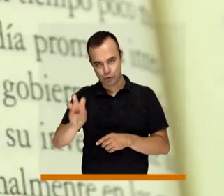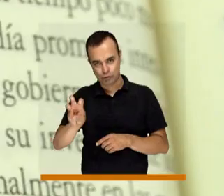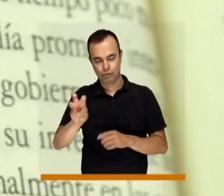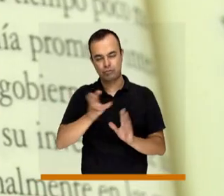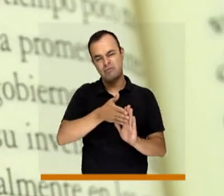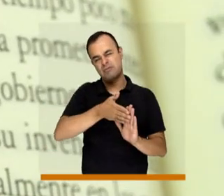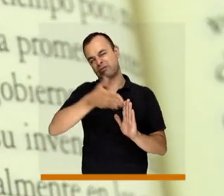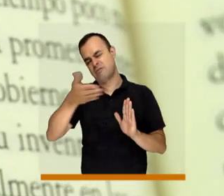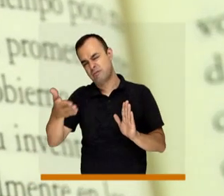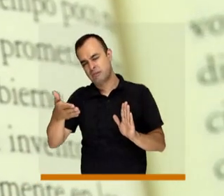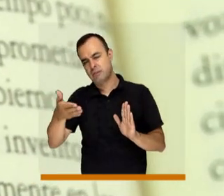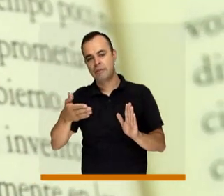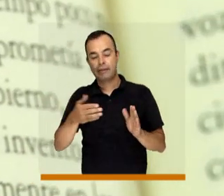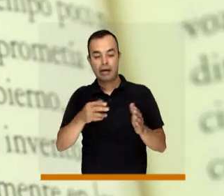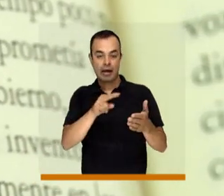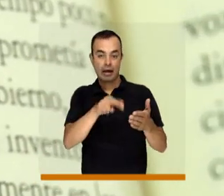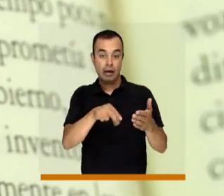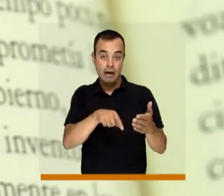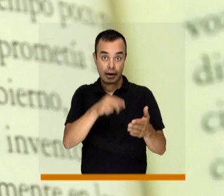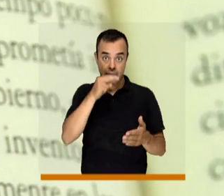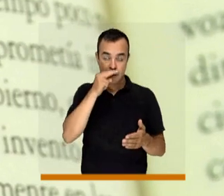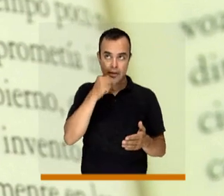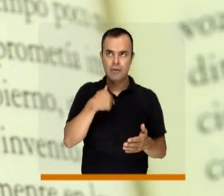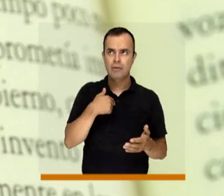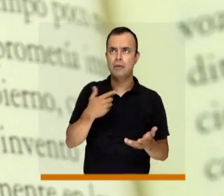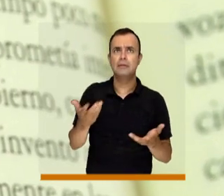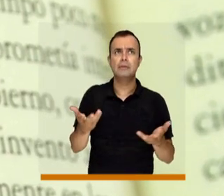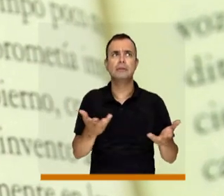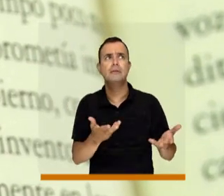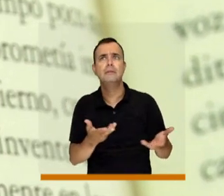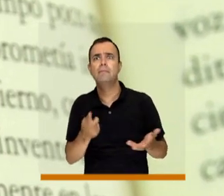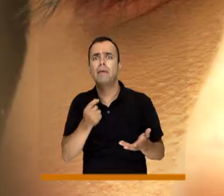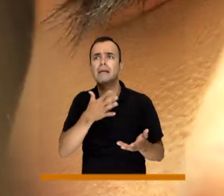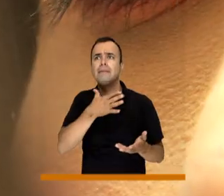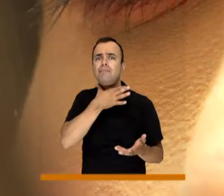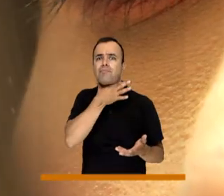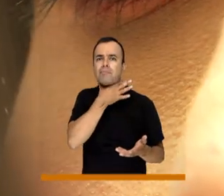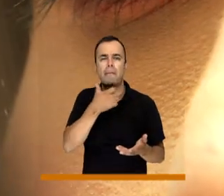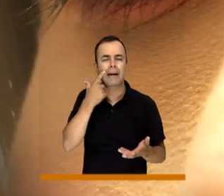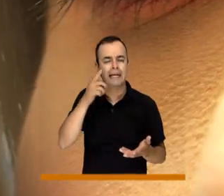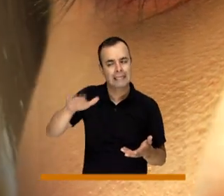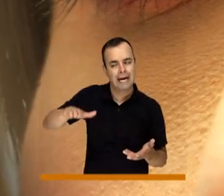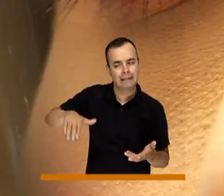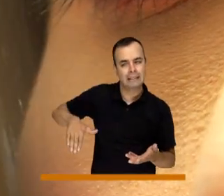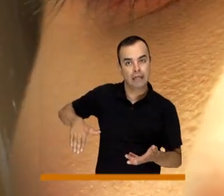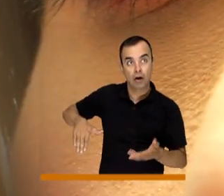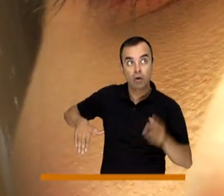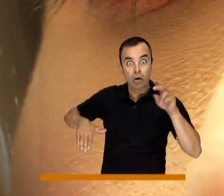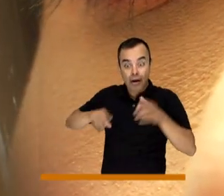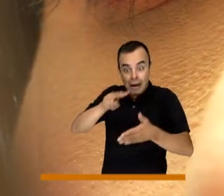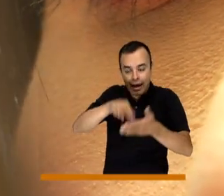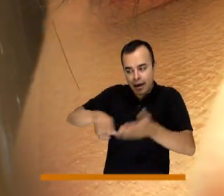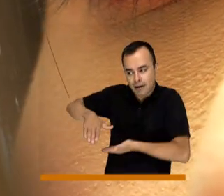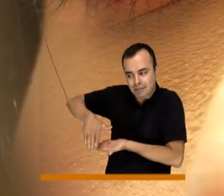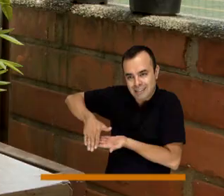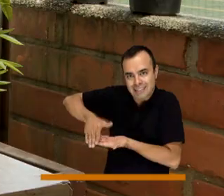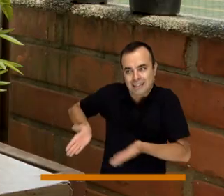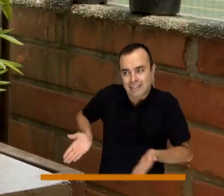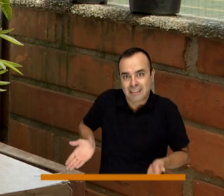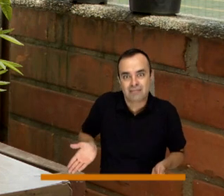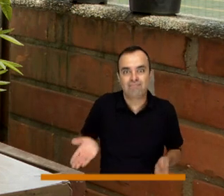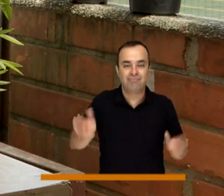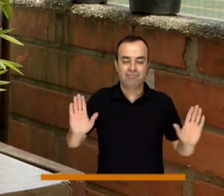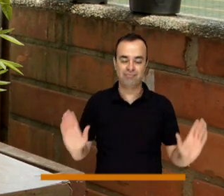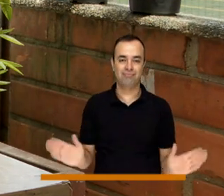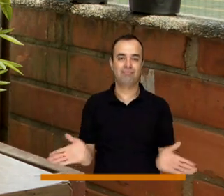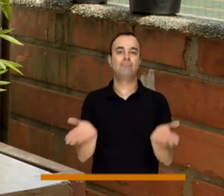repara más bien, el retraso de un niño que crece en un ambiente económicamente pobre e intelectualmente